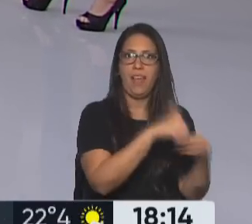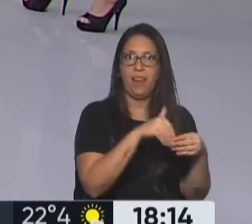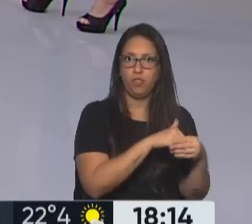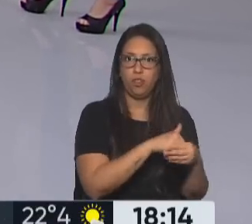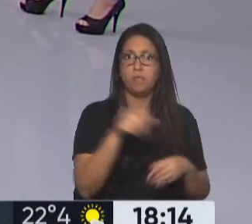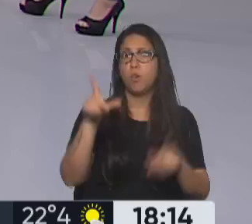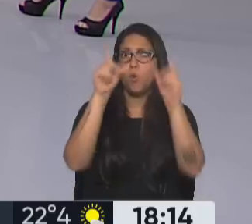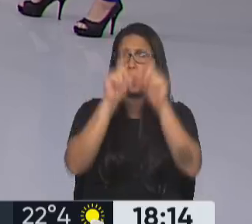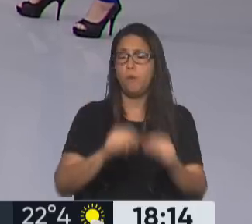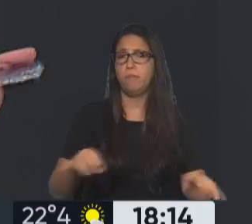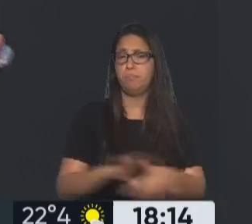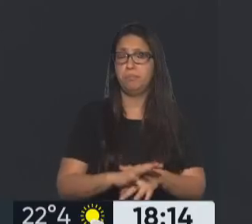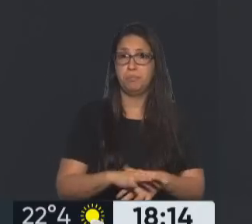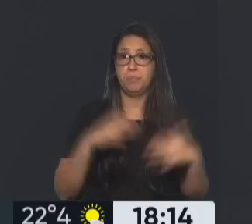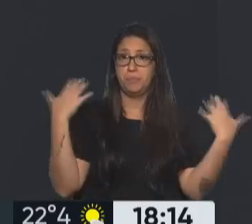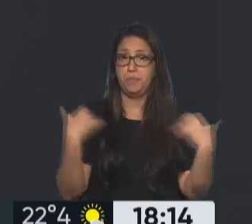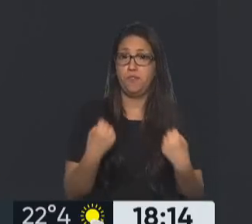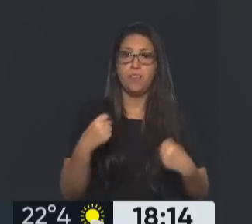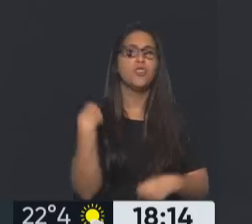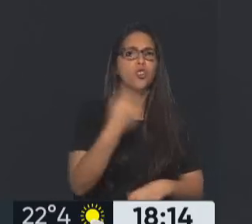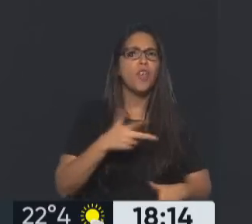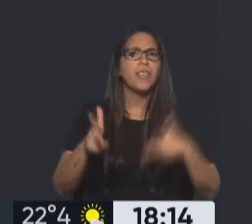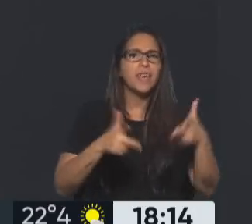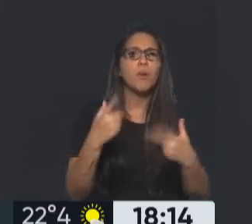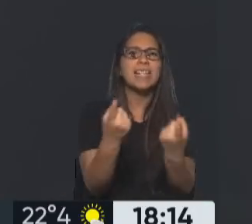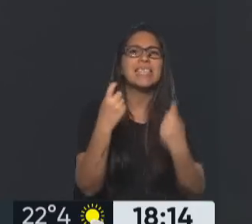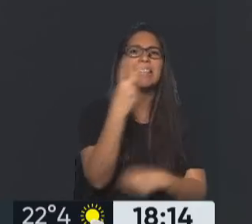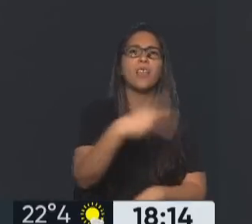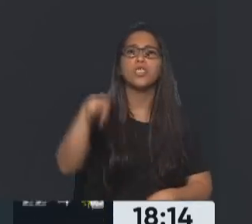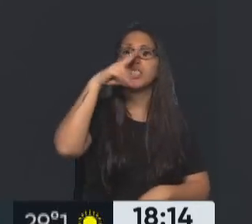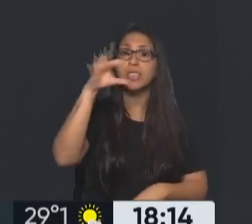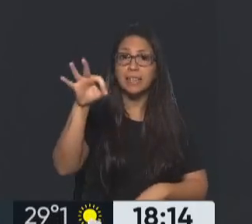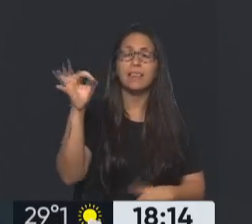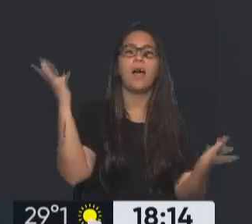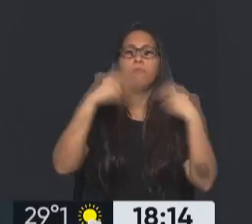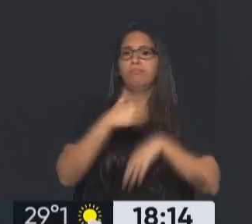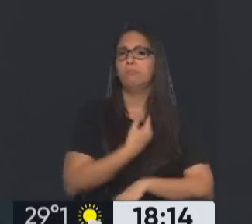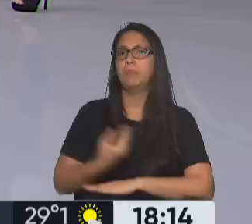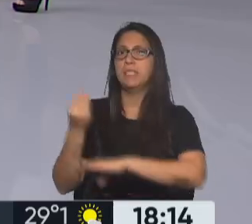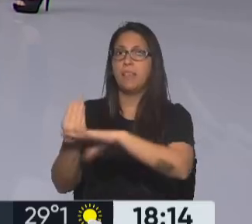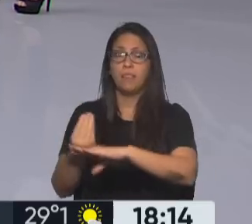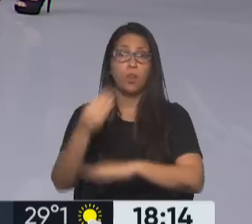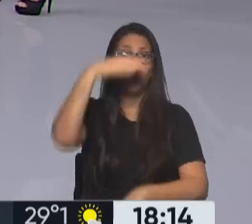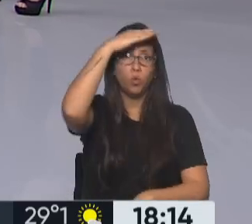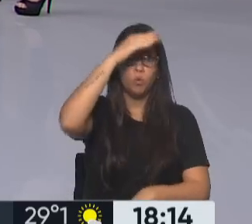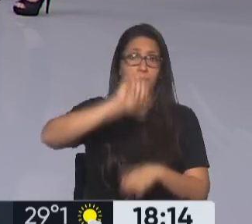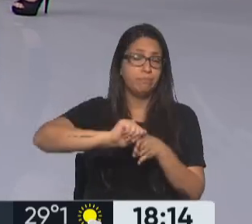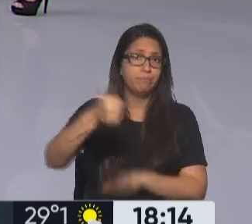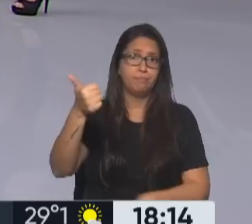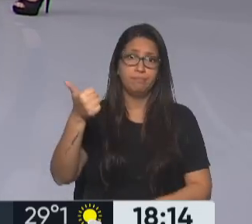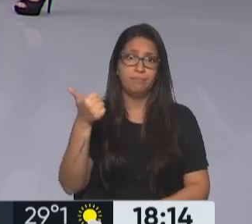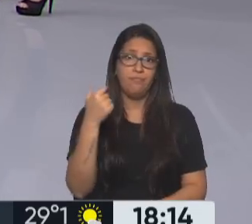lo que vos decías, Leticia. Que tantas veces lo dijimos, totalmente, ¿no? 270 para convertirse en presidente, y Donald Trump logró ese número